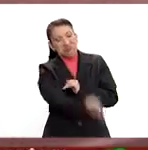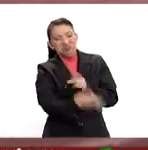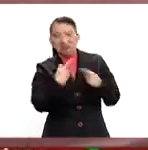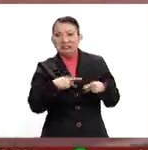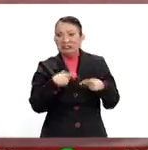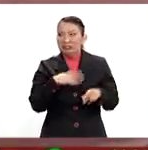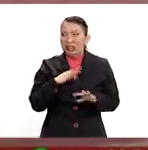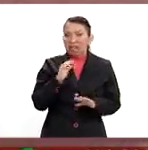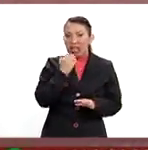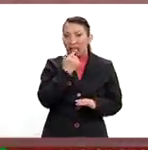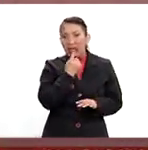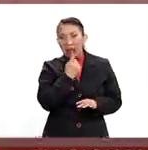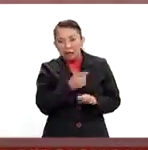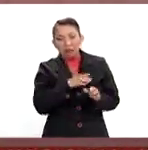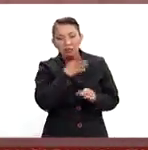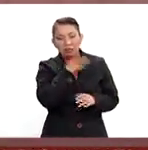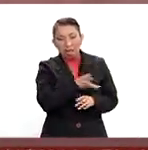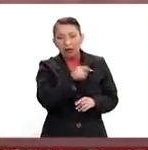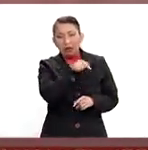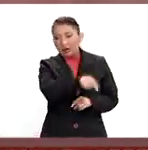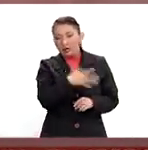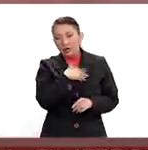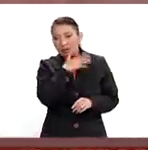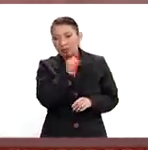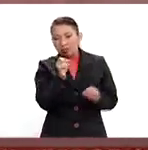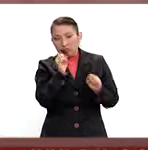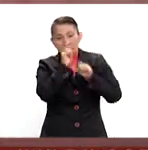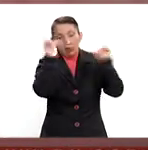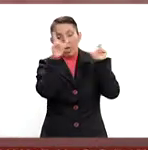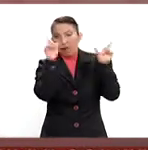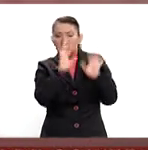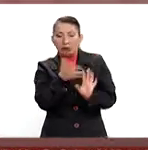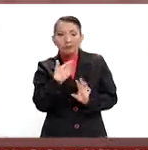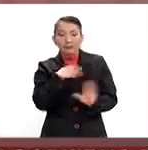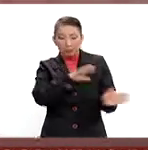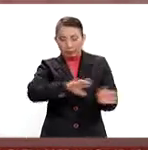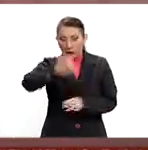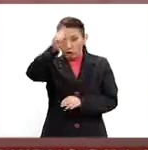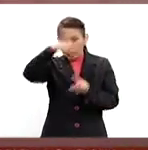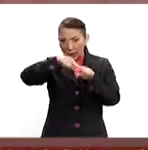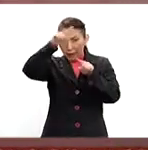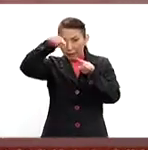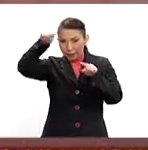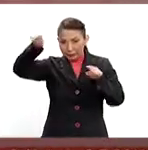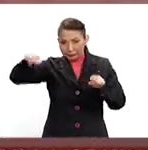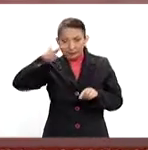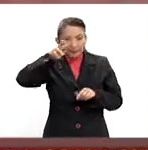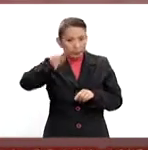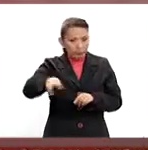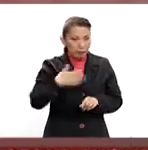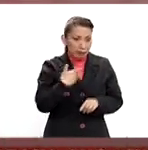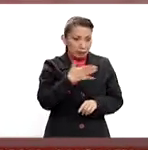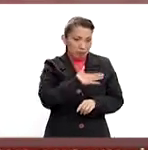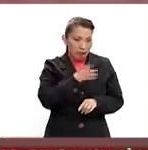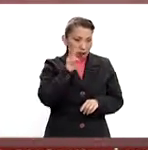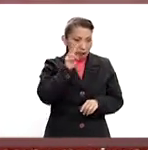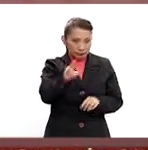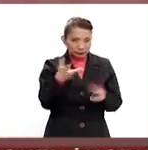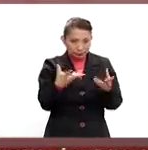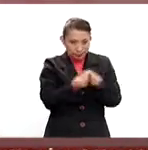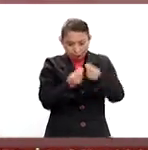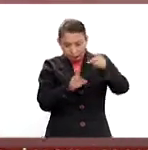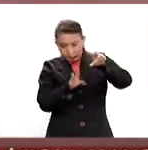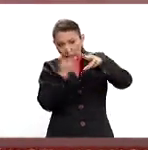personaje público en México. Eso no nos debe sorprender nada. En el siguiente gráfico, que aquí es buena la lectura